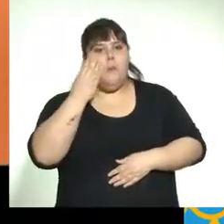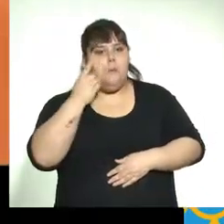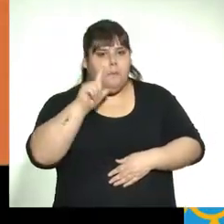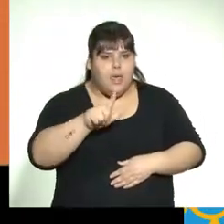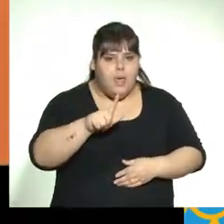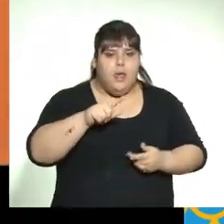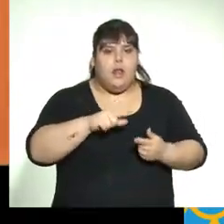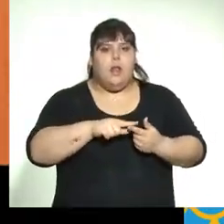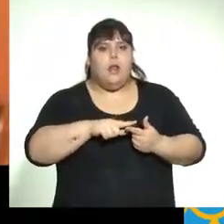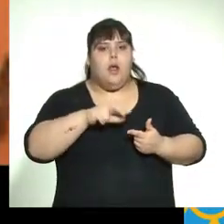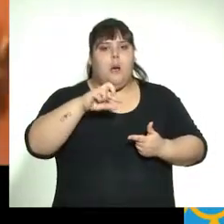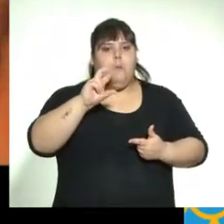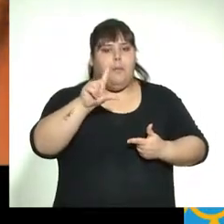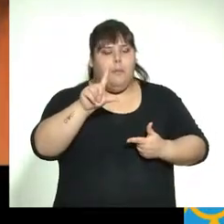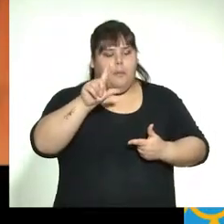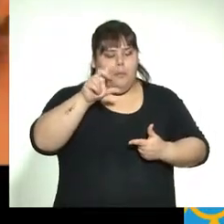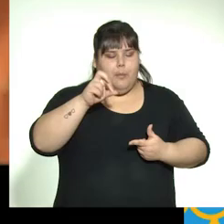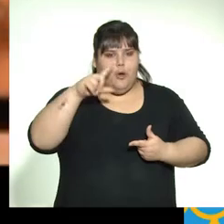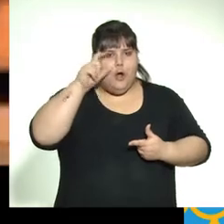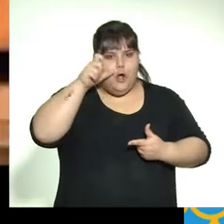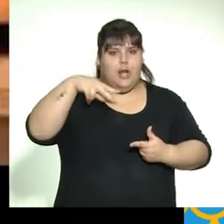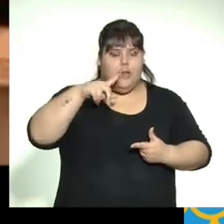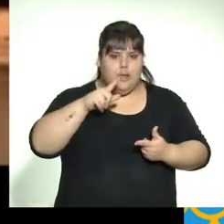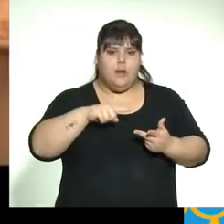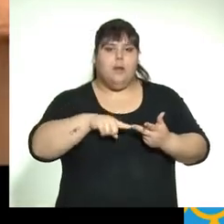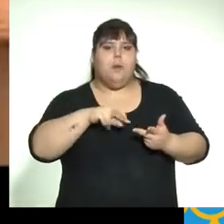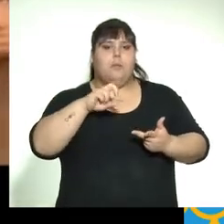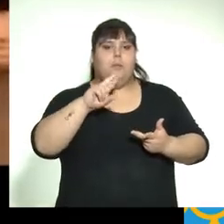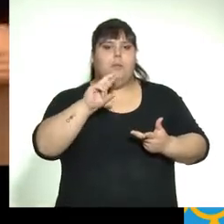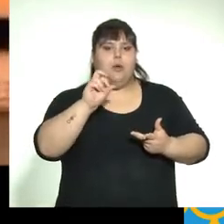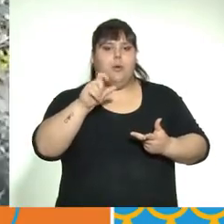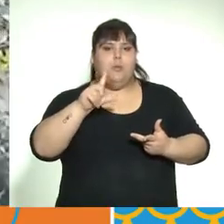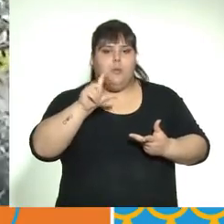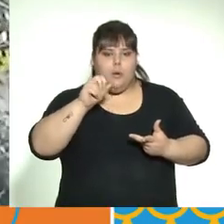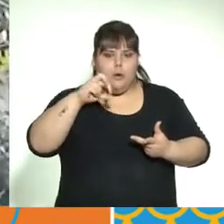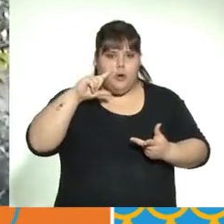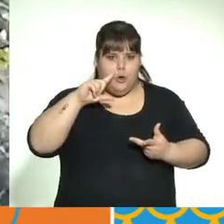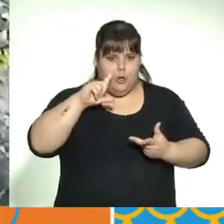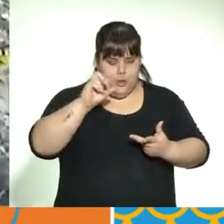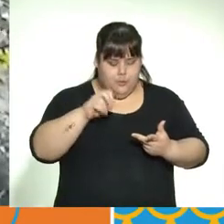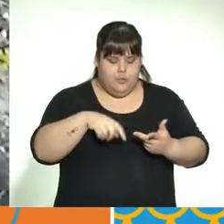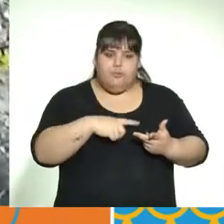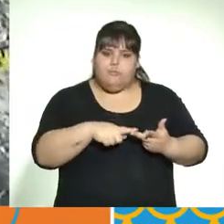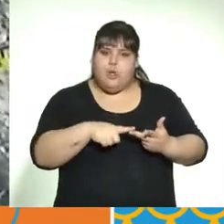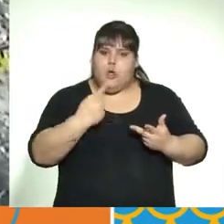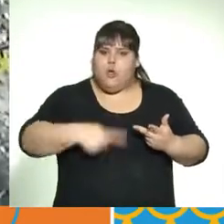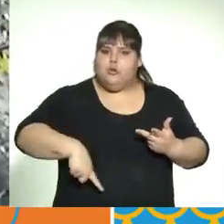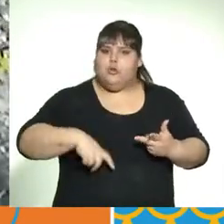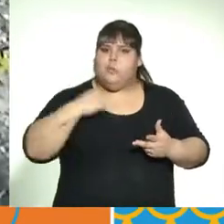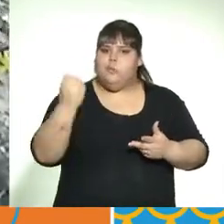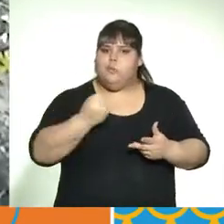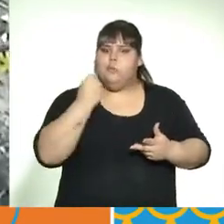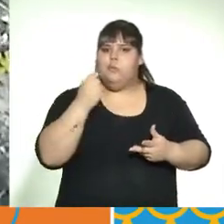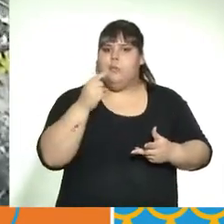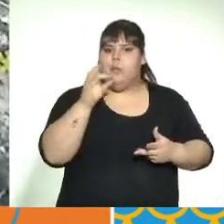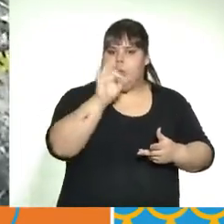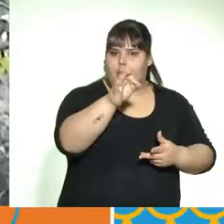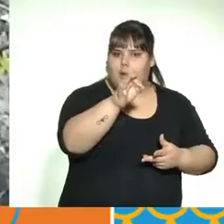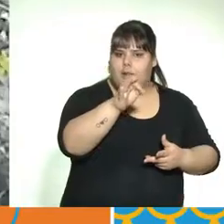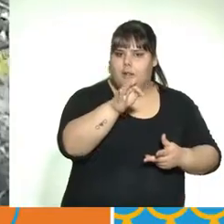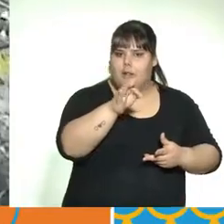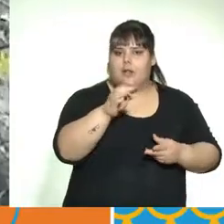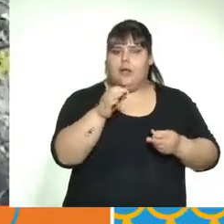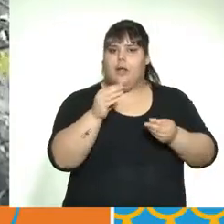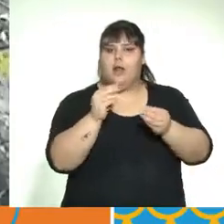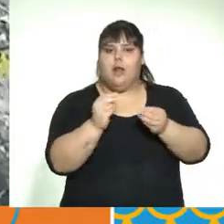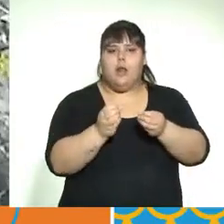miel, polen, propóleo, etc. Y además las abejas, como sabemos, son muy importantes en todo lo que